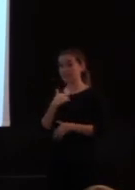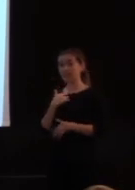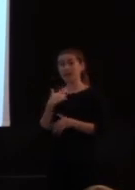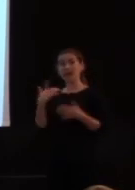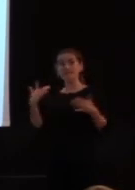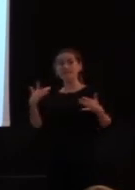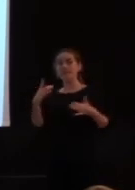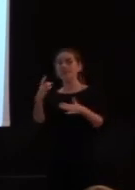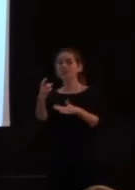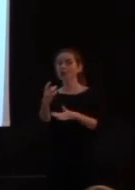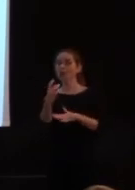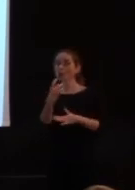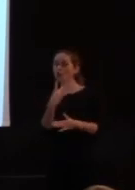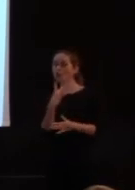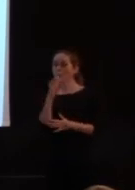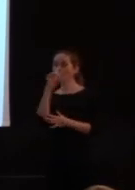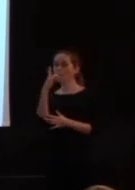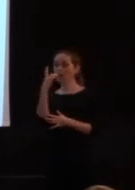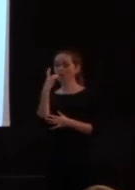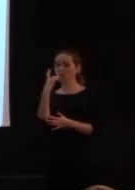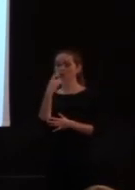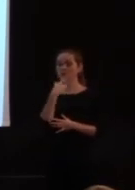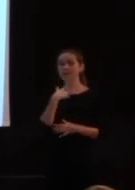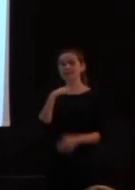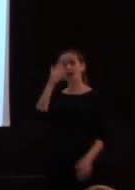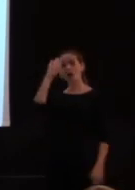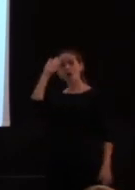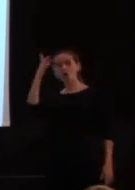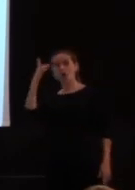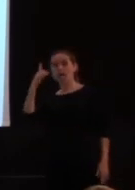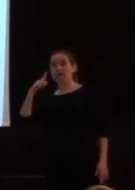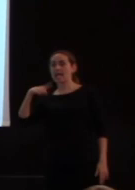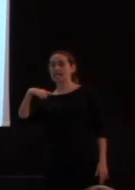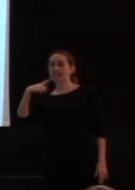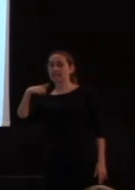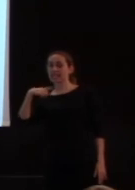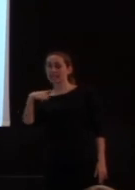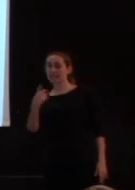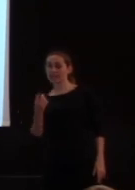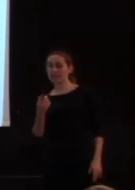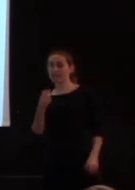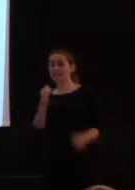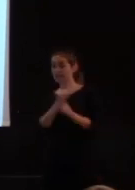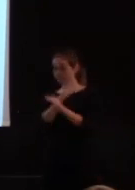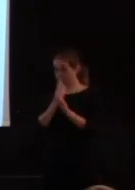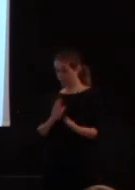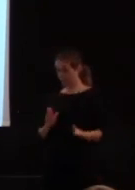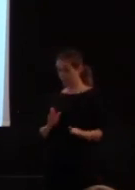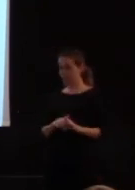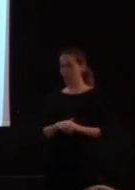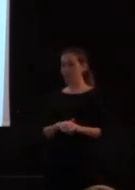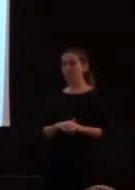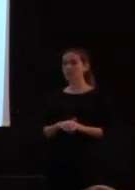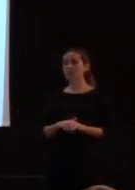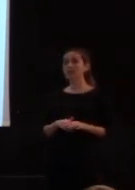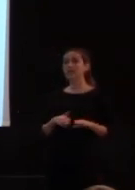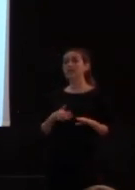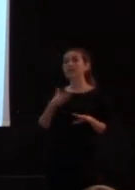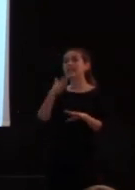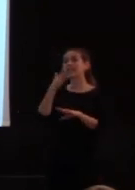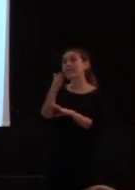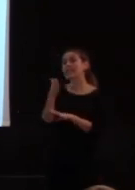me han enviado una alumna. Decía, hola, Gemma. Le decía, examen final, no podré ir al